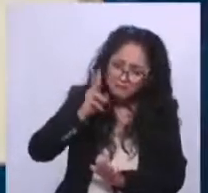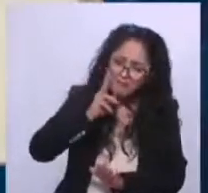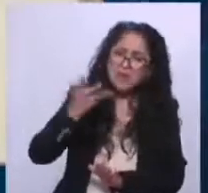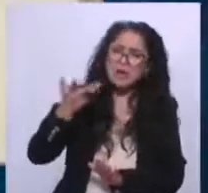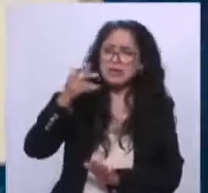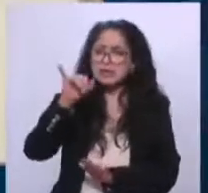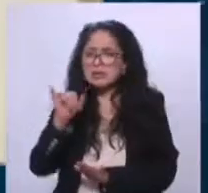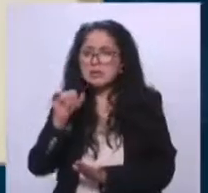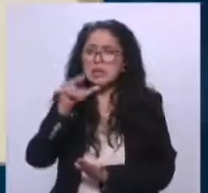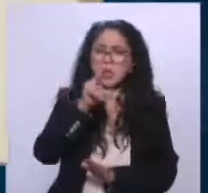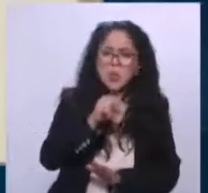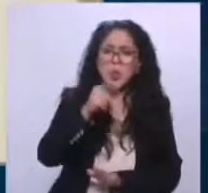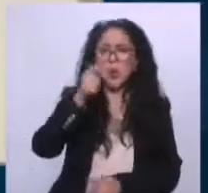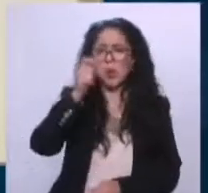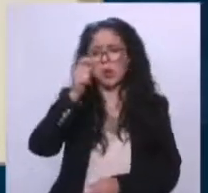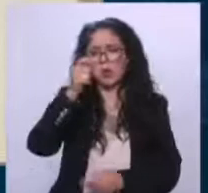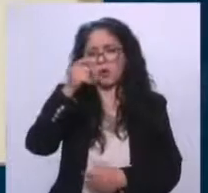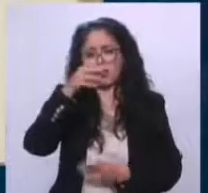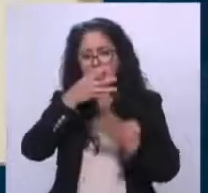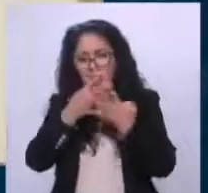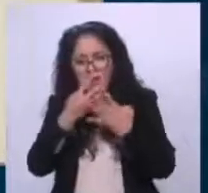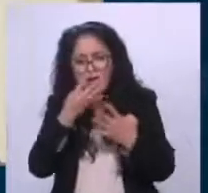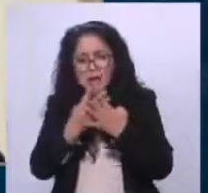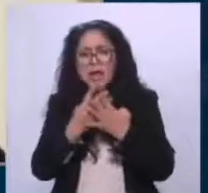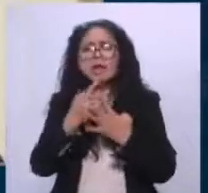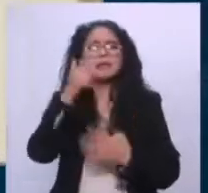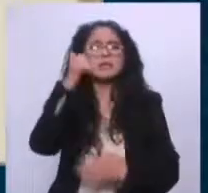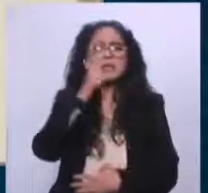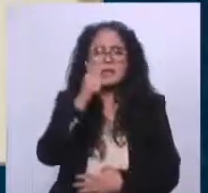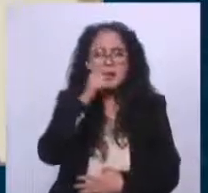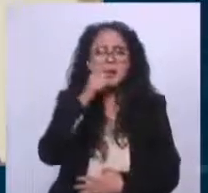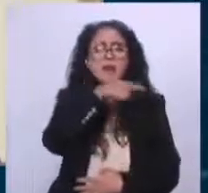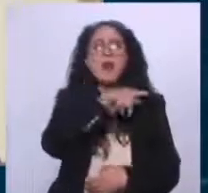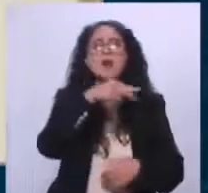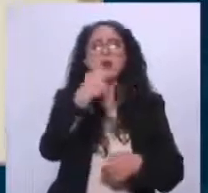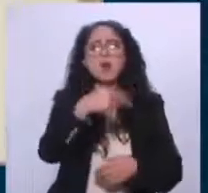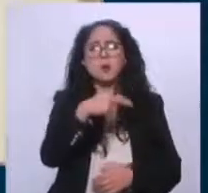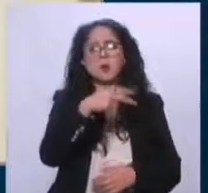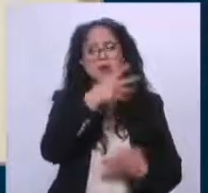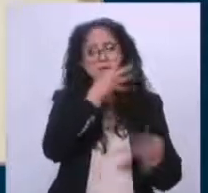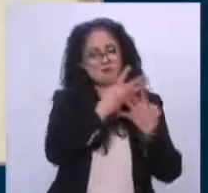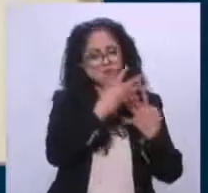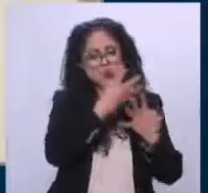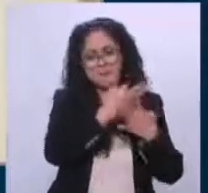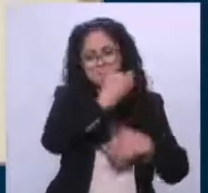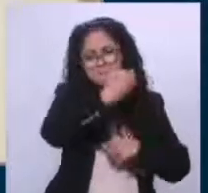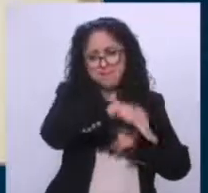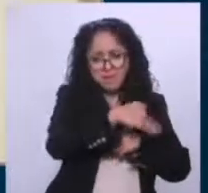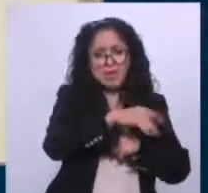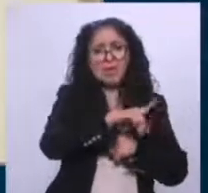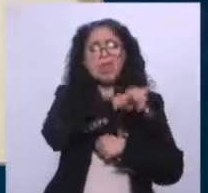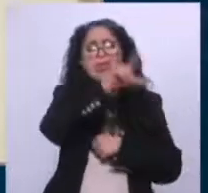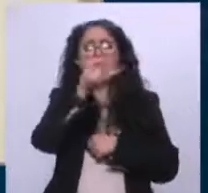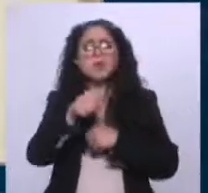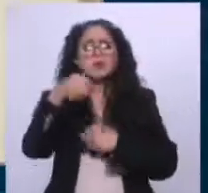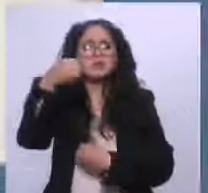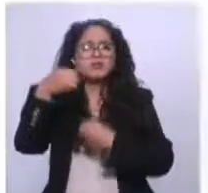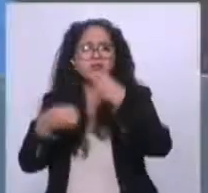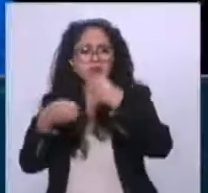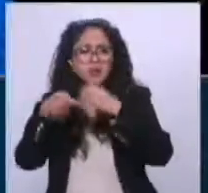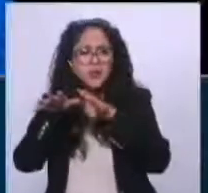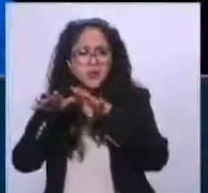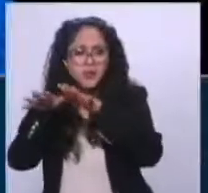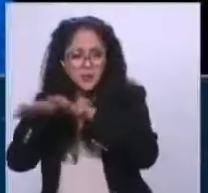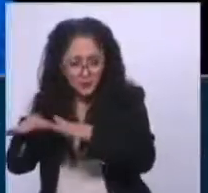anterior. La prisión es una regla general, por eso se le dictó un auto de formal prisión y no un auto de vinculación a proceso, ¿no?, que es la diferencia. En